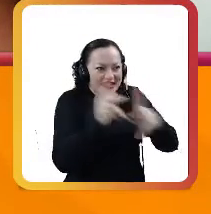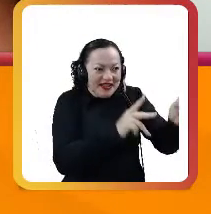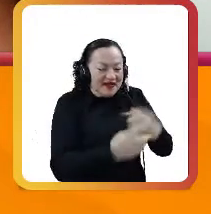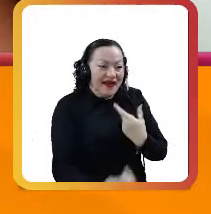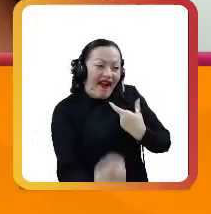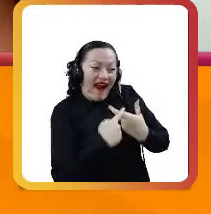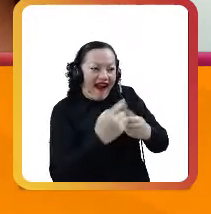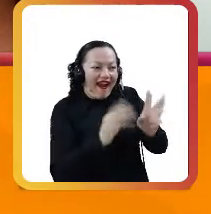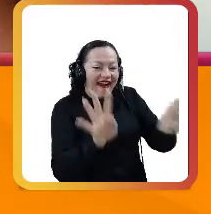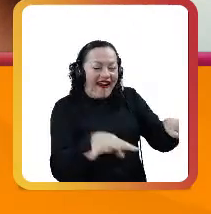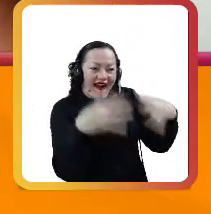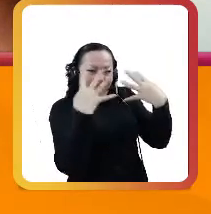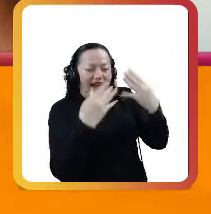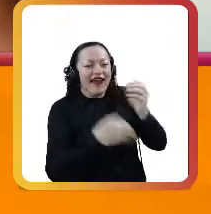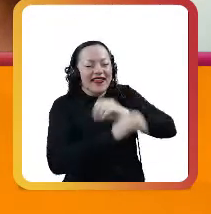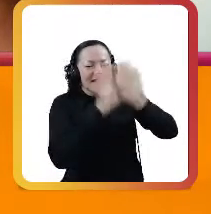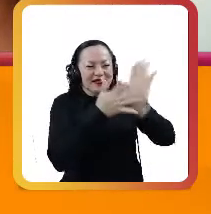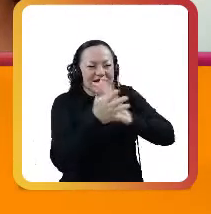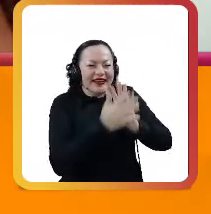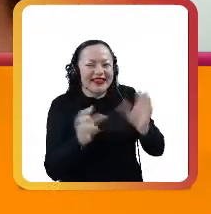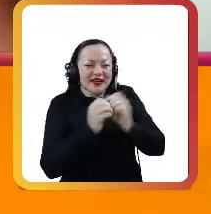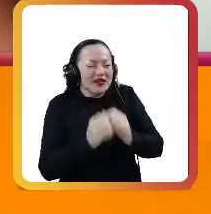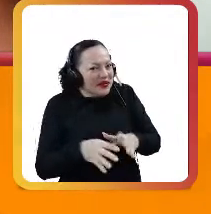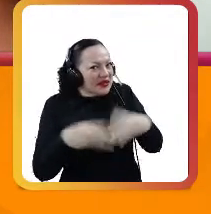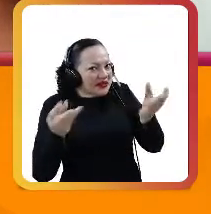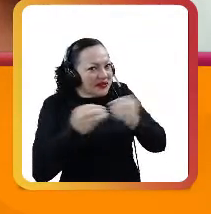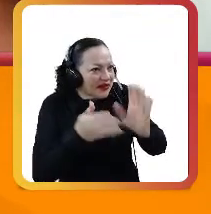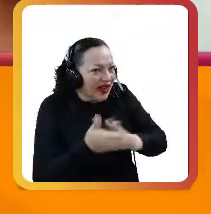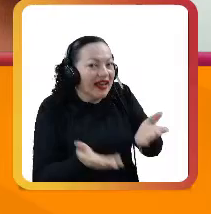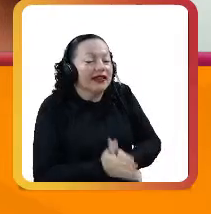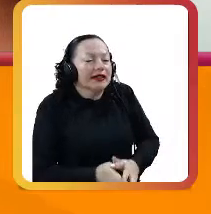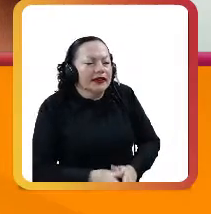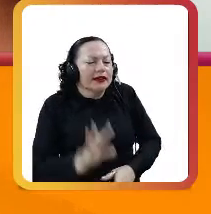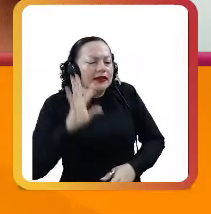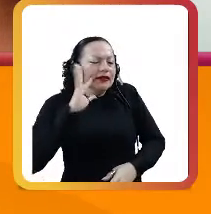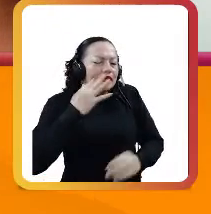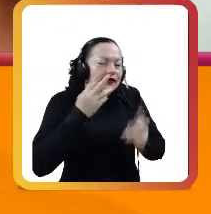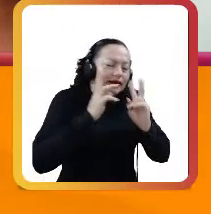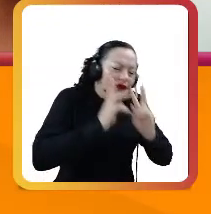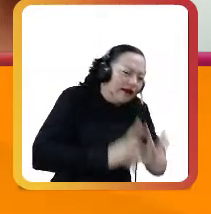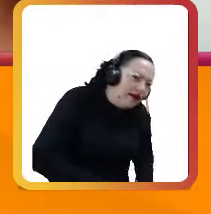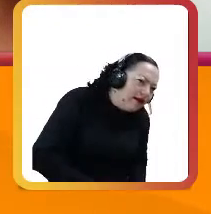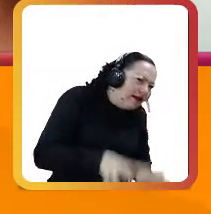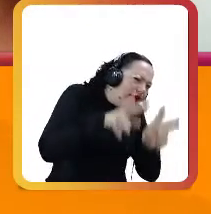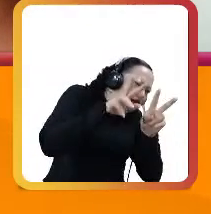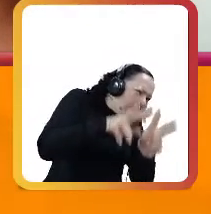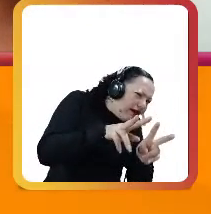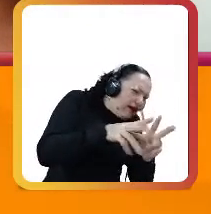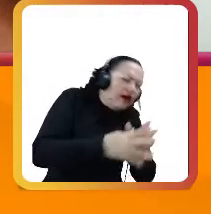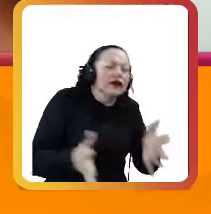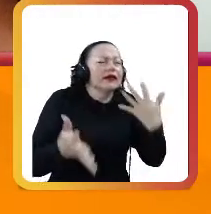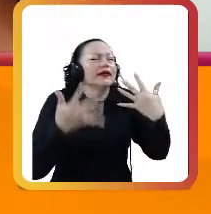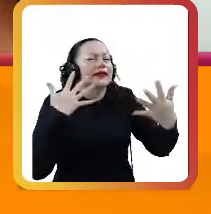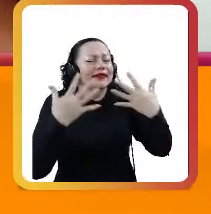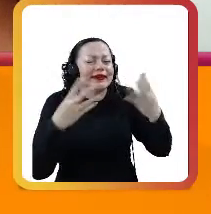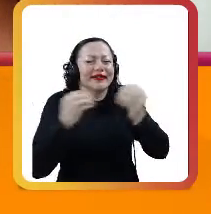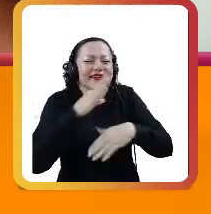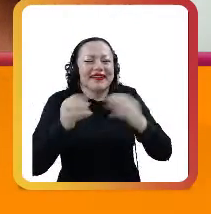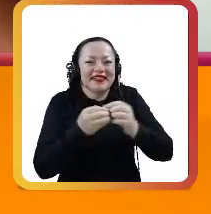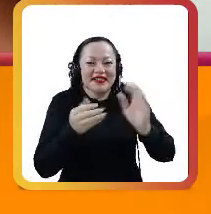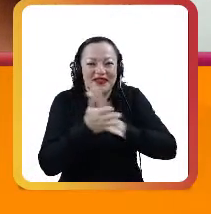que en esta mañana nos acompañan y que salen un ratito más con un clima bastante agradable. Ajá, está súper delicioso el clima